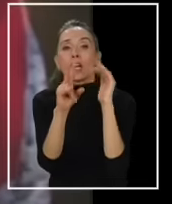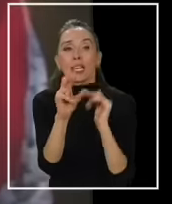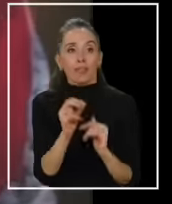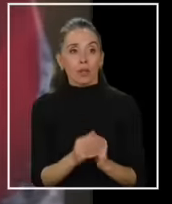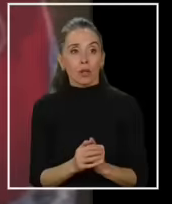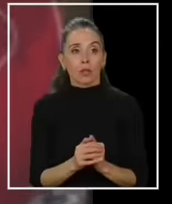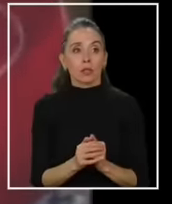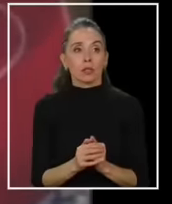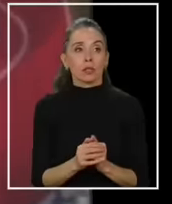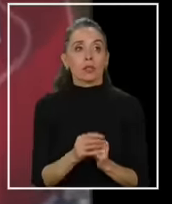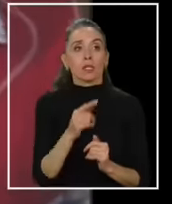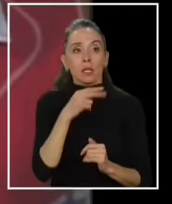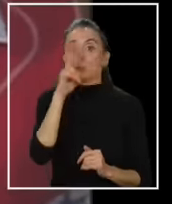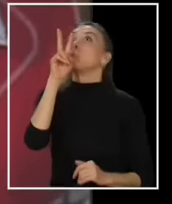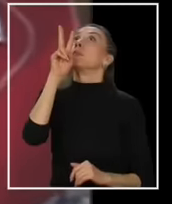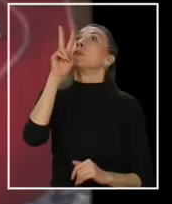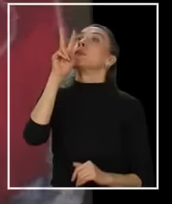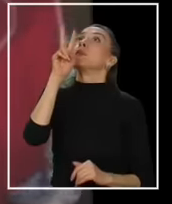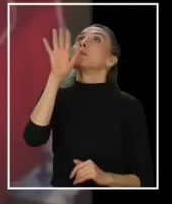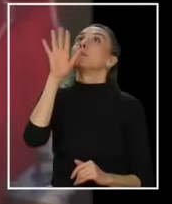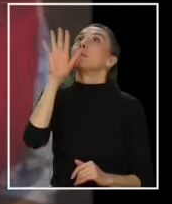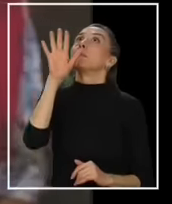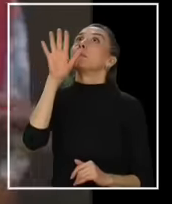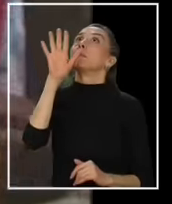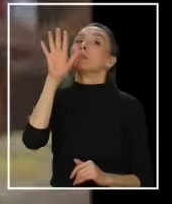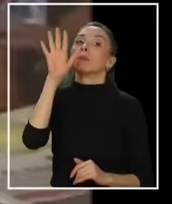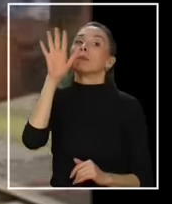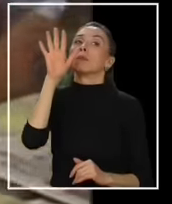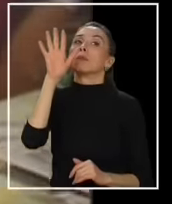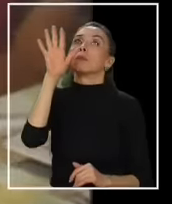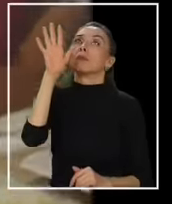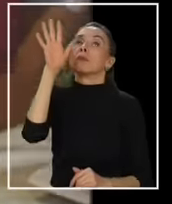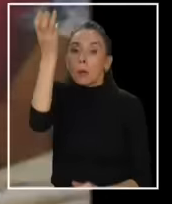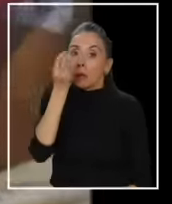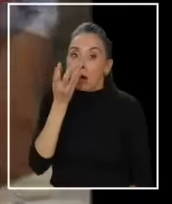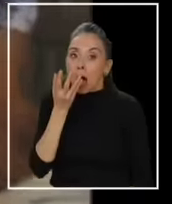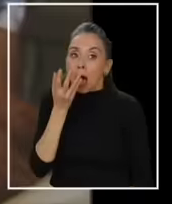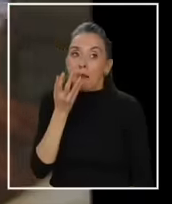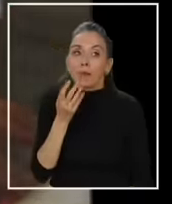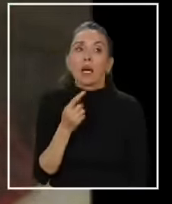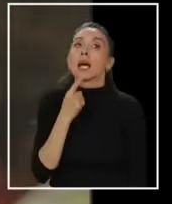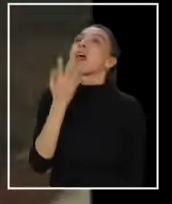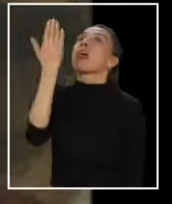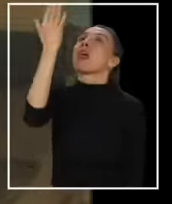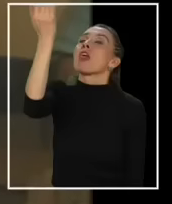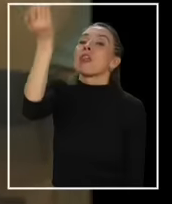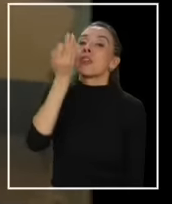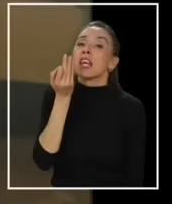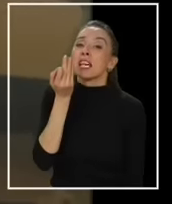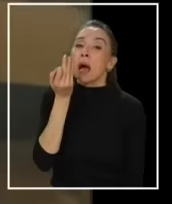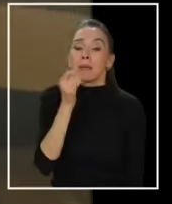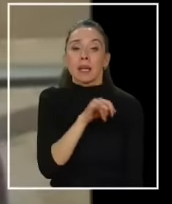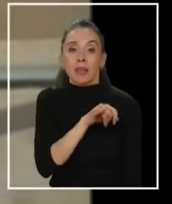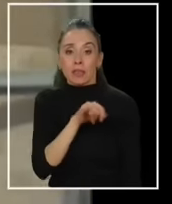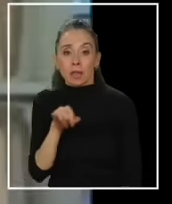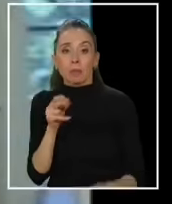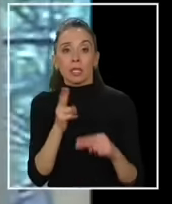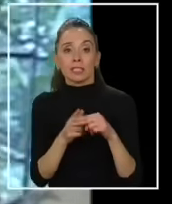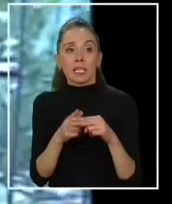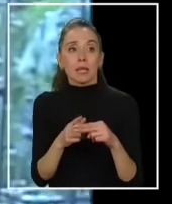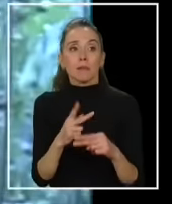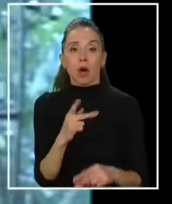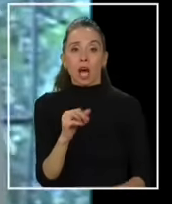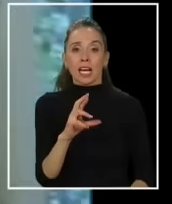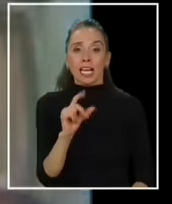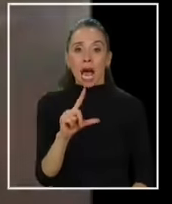Cae en trance, mirada perdida, comienza a recibir un supuesto mensaje. Dígame. Más tarde pasó a llamarse